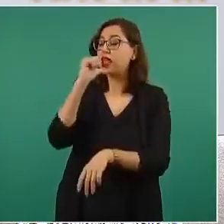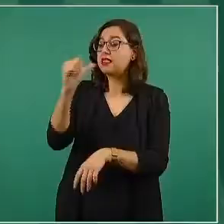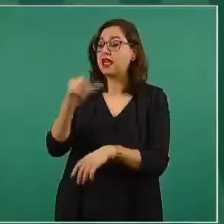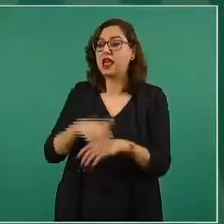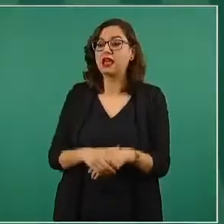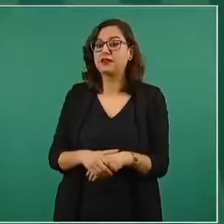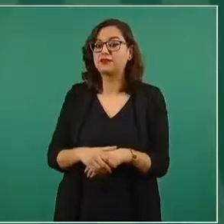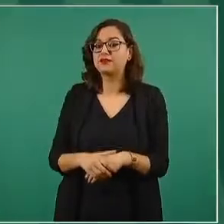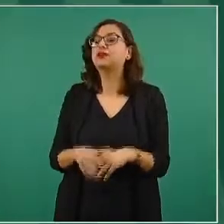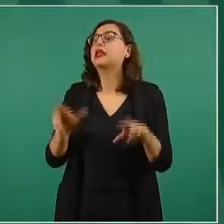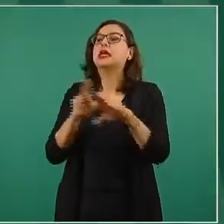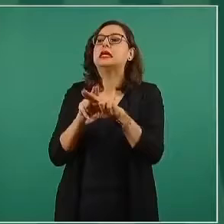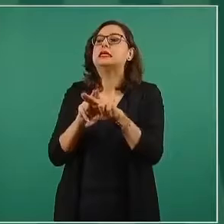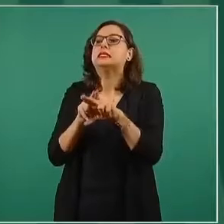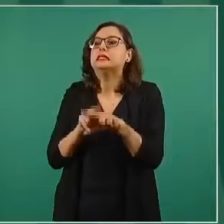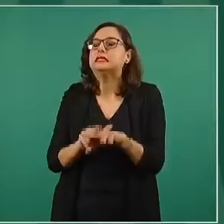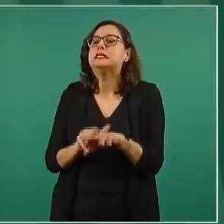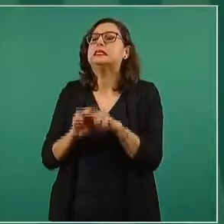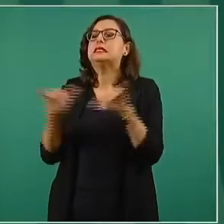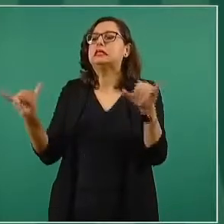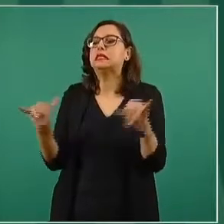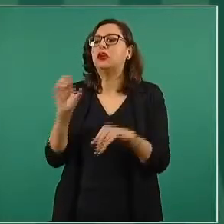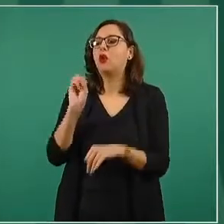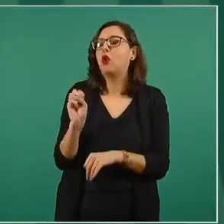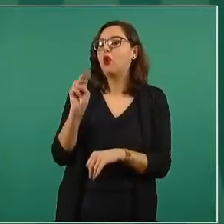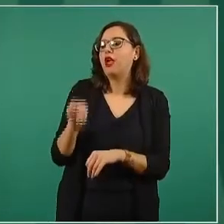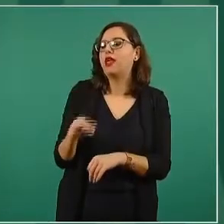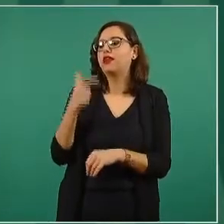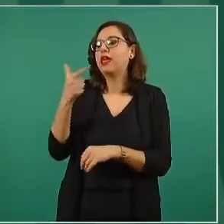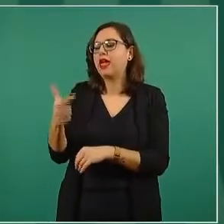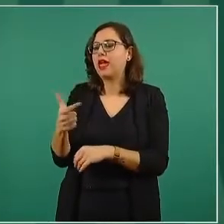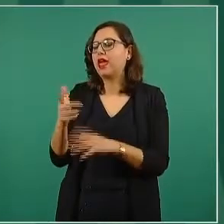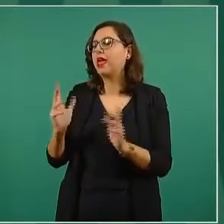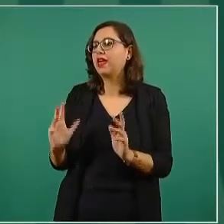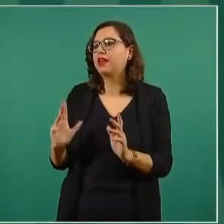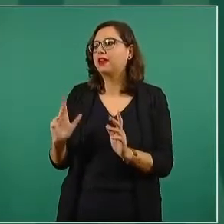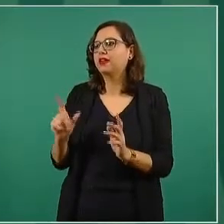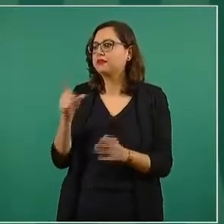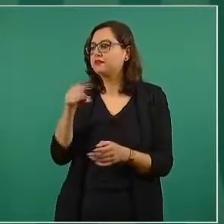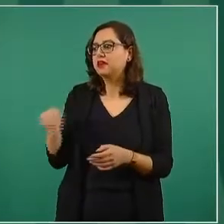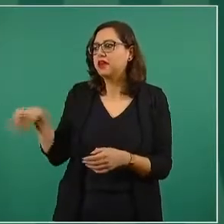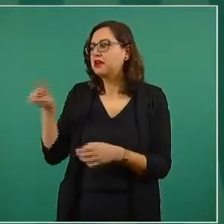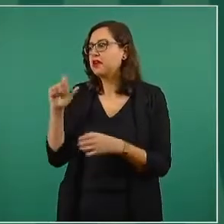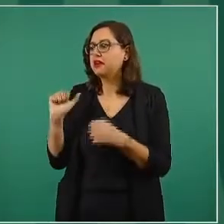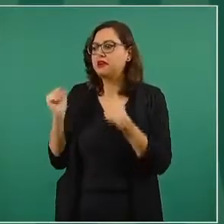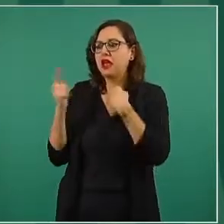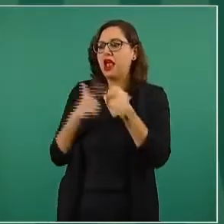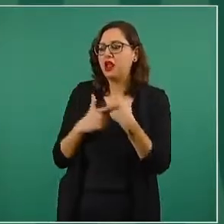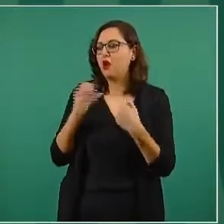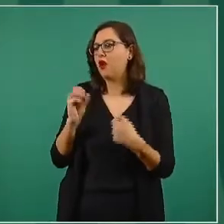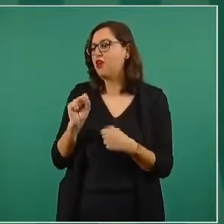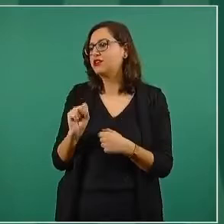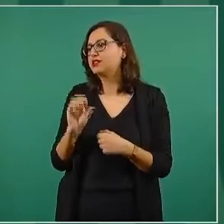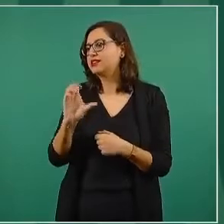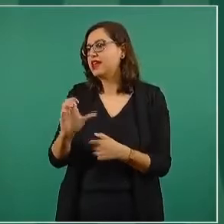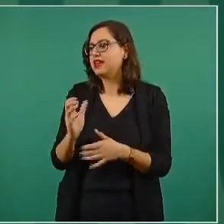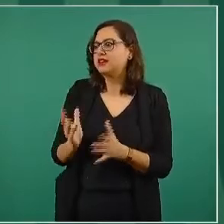las llamadas organizaciones no gubernamentales o la llamada sociedad civil.